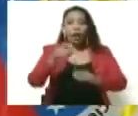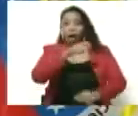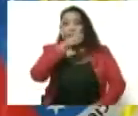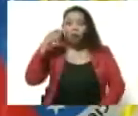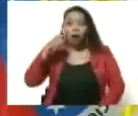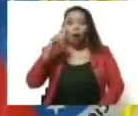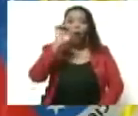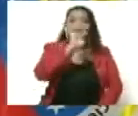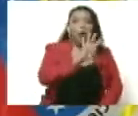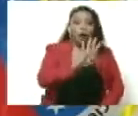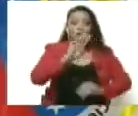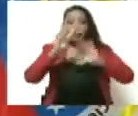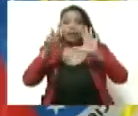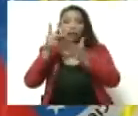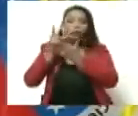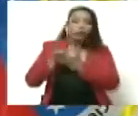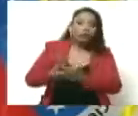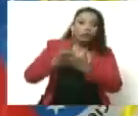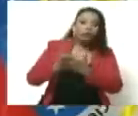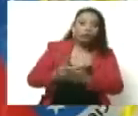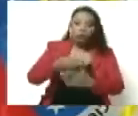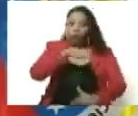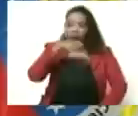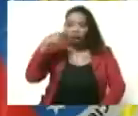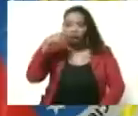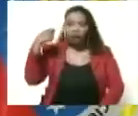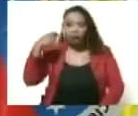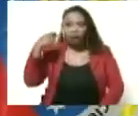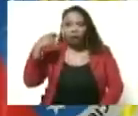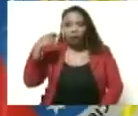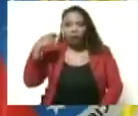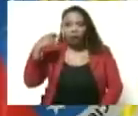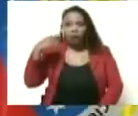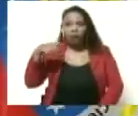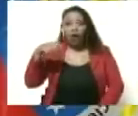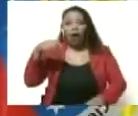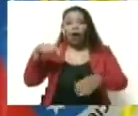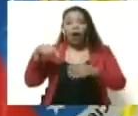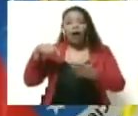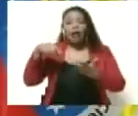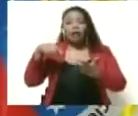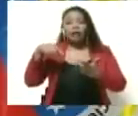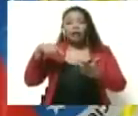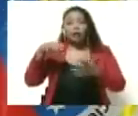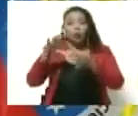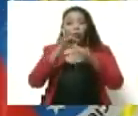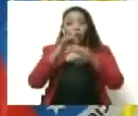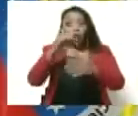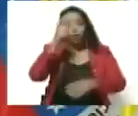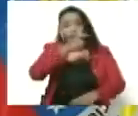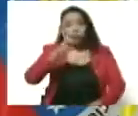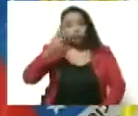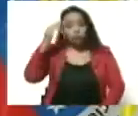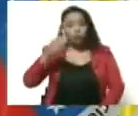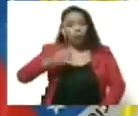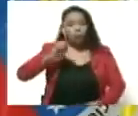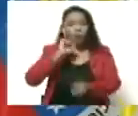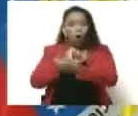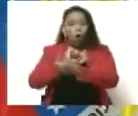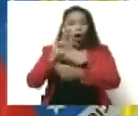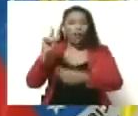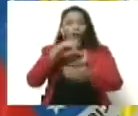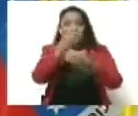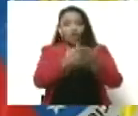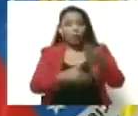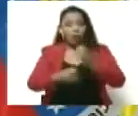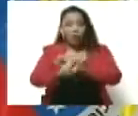47 toneladas de narcóticos en unión cívico-militar-policial capturados. Entonces, en este informe, claramente